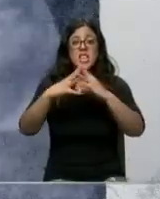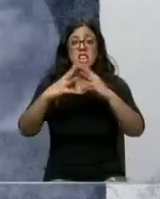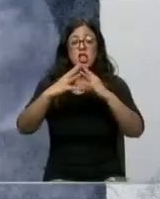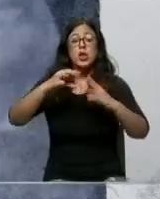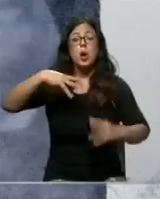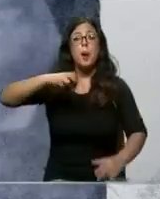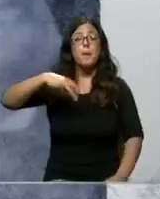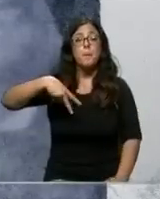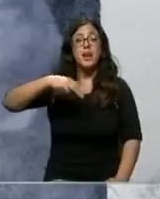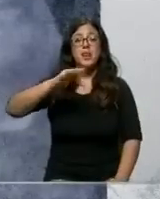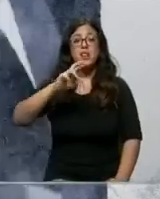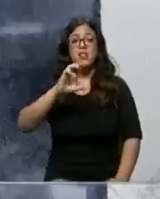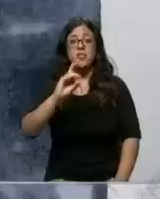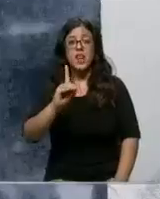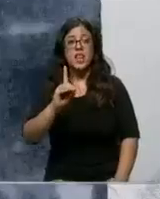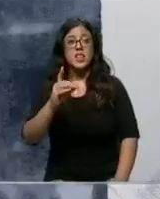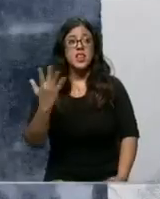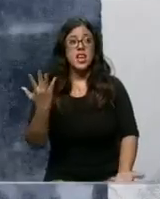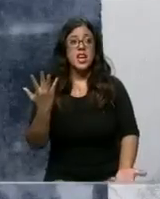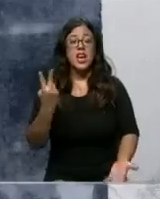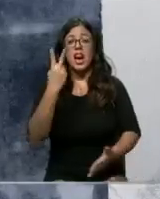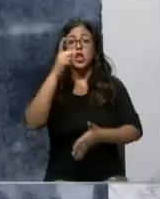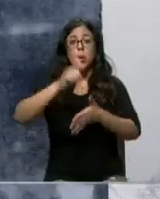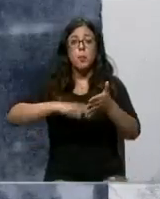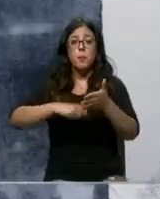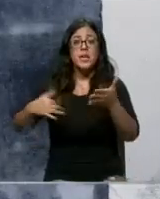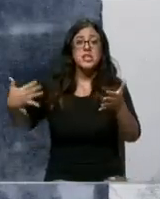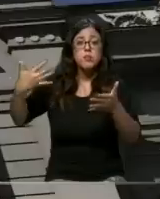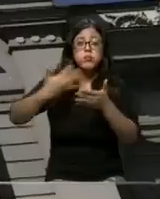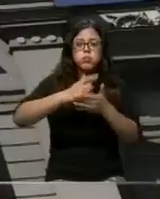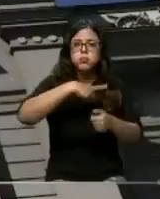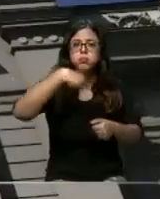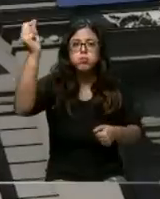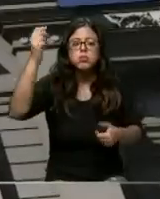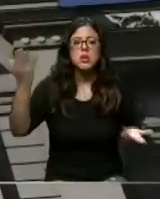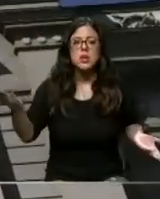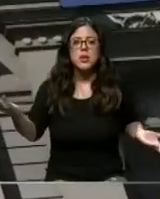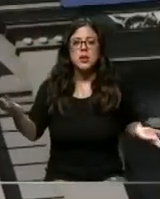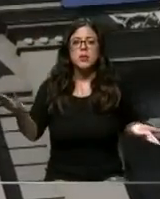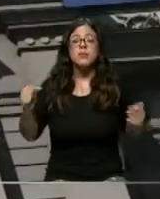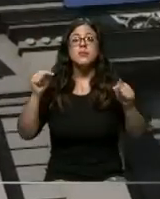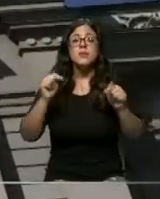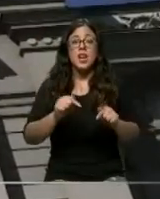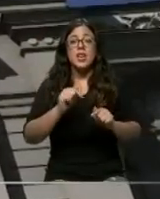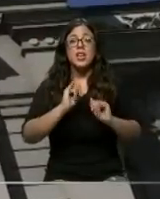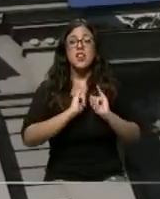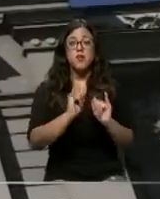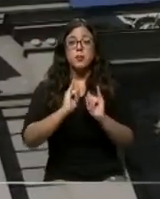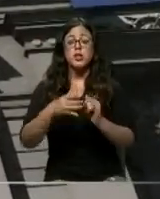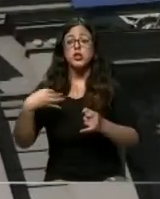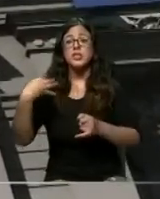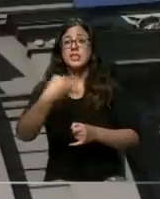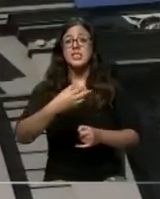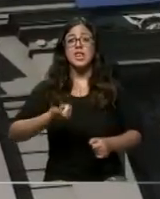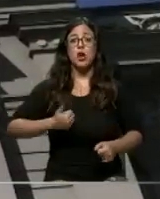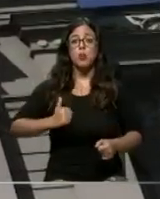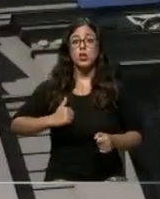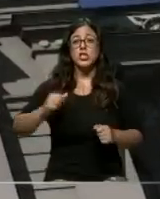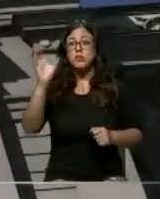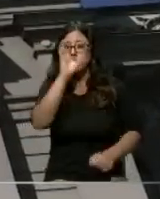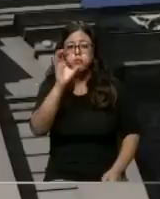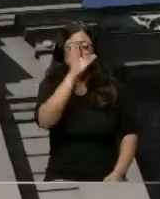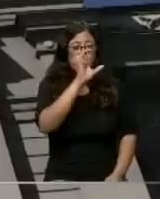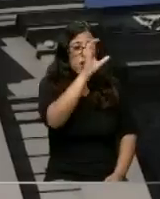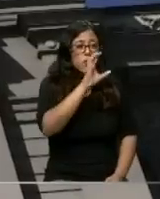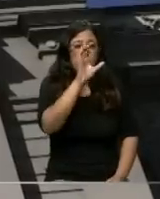Jürgensen Caesar, a 2 meses de su condena, todavía se mantiene en calidad de prófugo. Según fuentes, las policías trabajan en dar con su